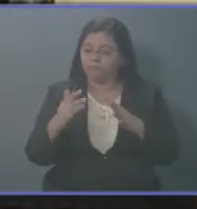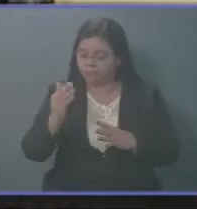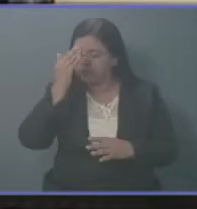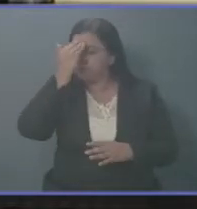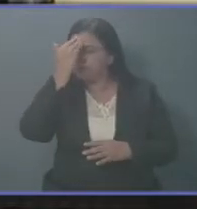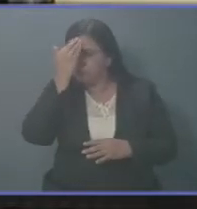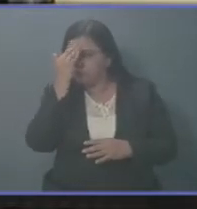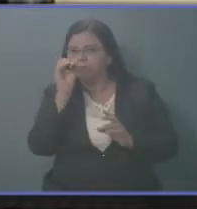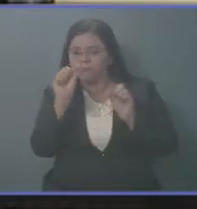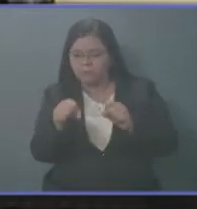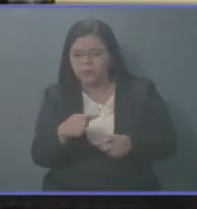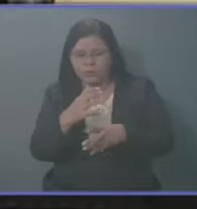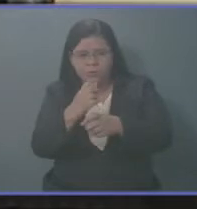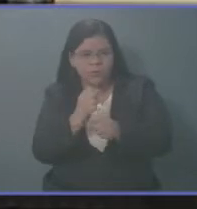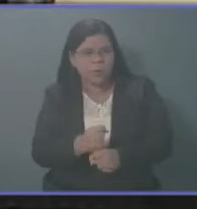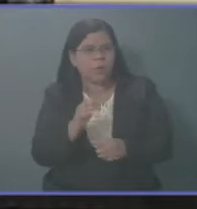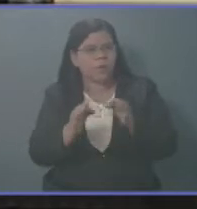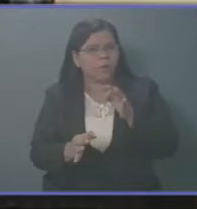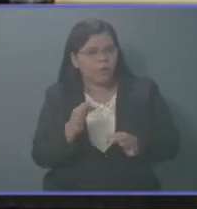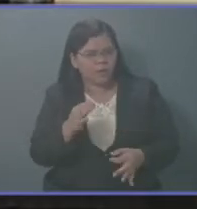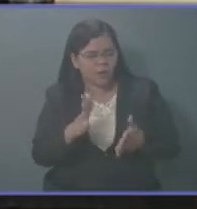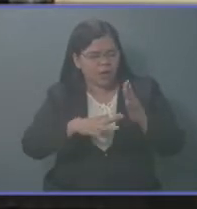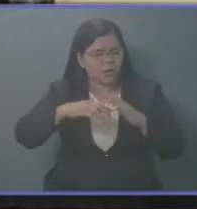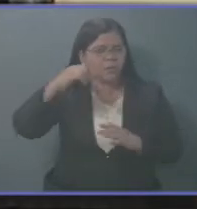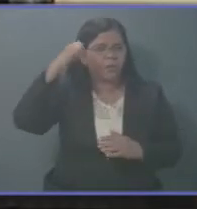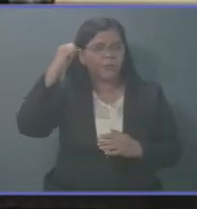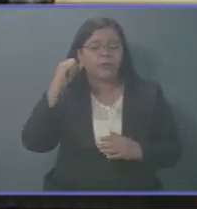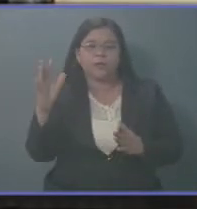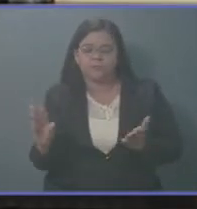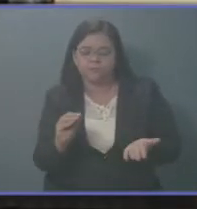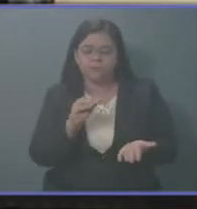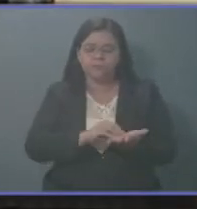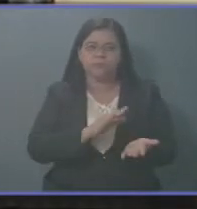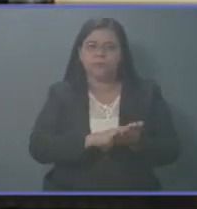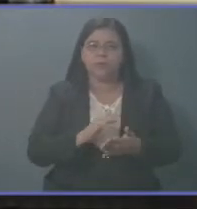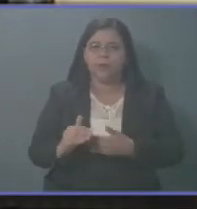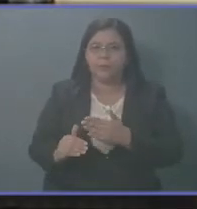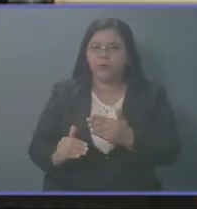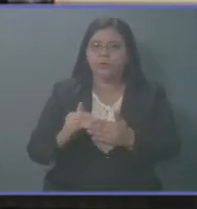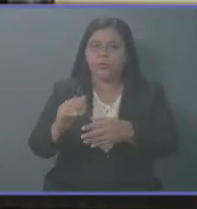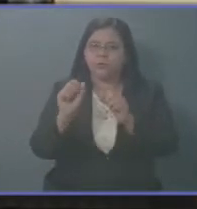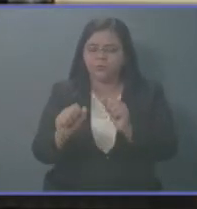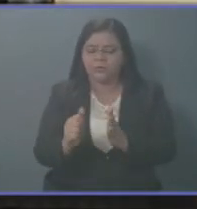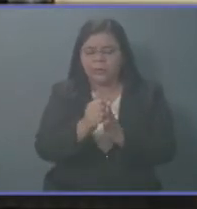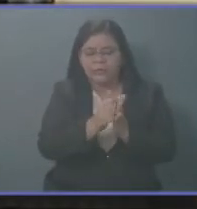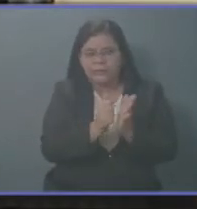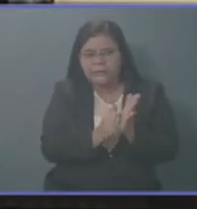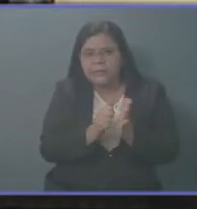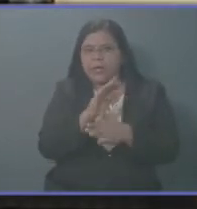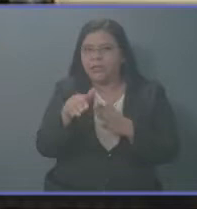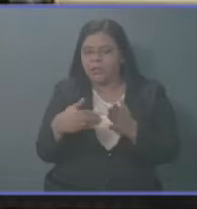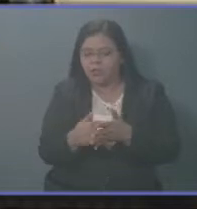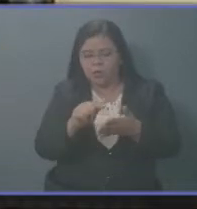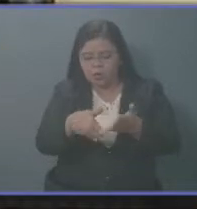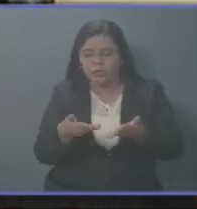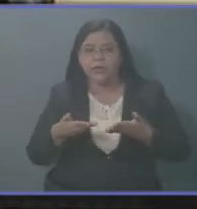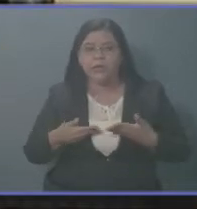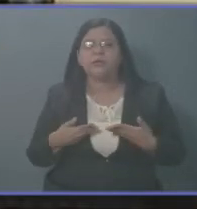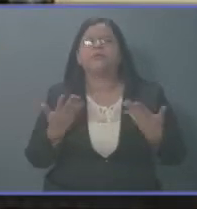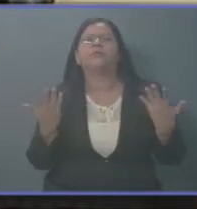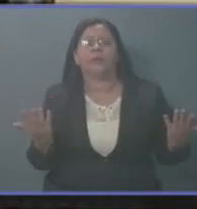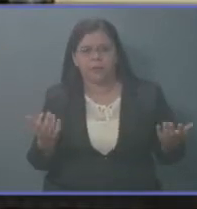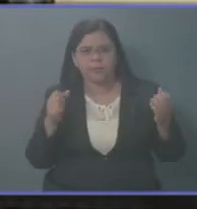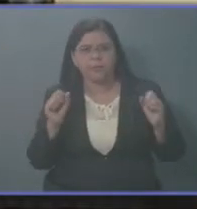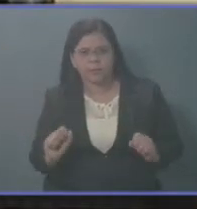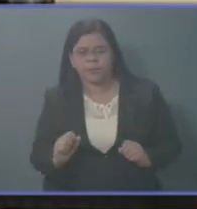aproximación a la seguridad jurídica como valor estructural, se centra en el proceso previo de creación y articulación del derecho a fin de